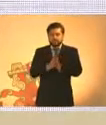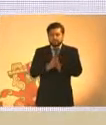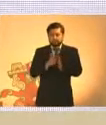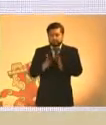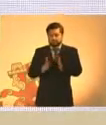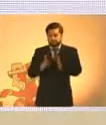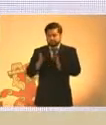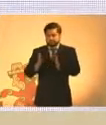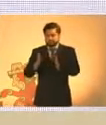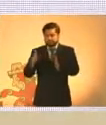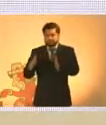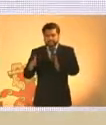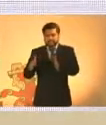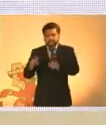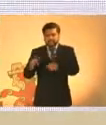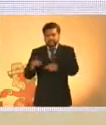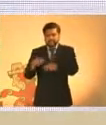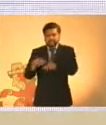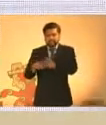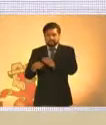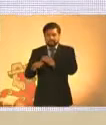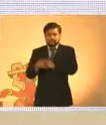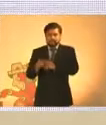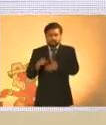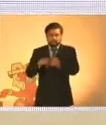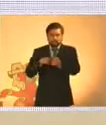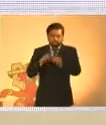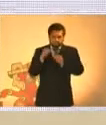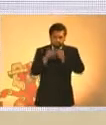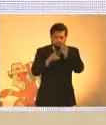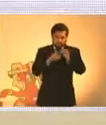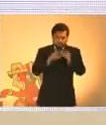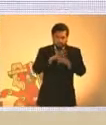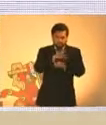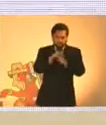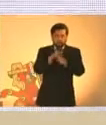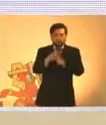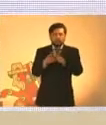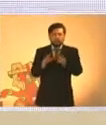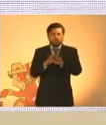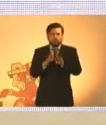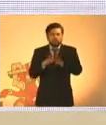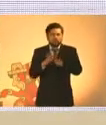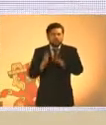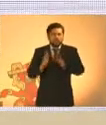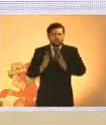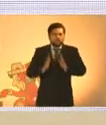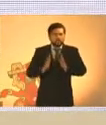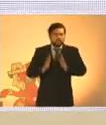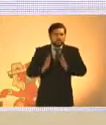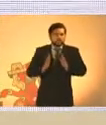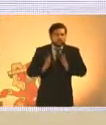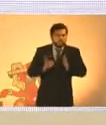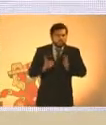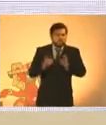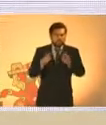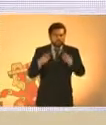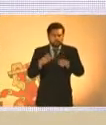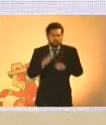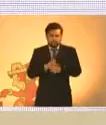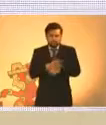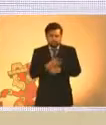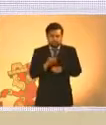episodio que lo tiene todo porque tiene un drama de gente pizarra